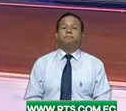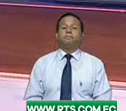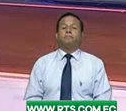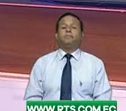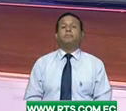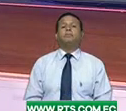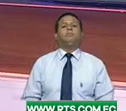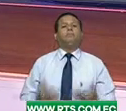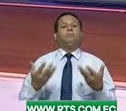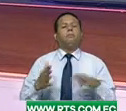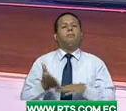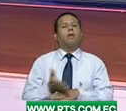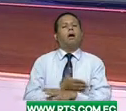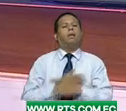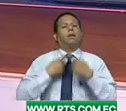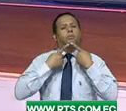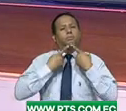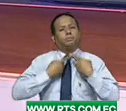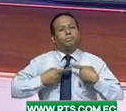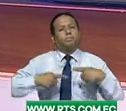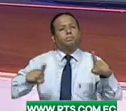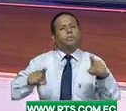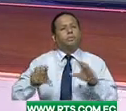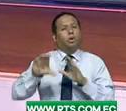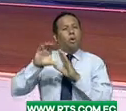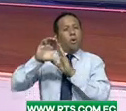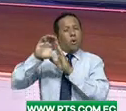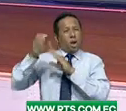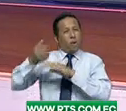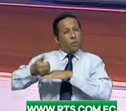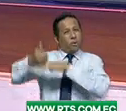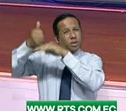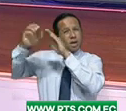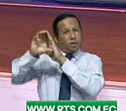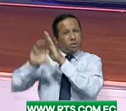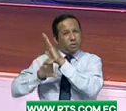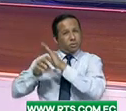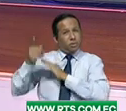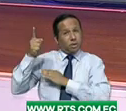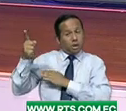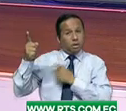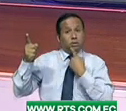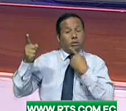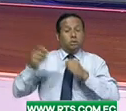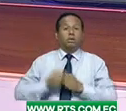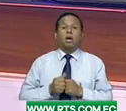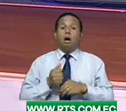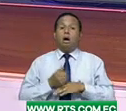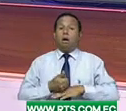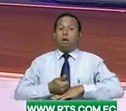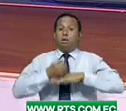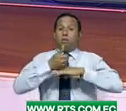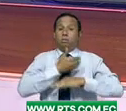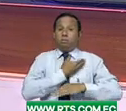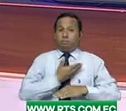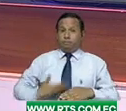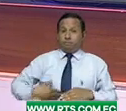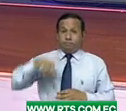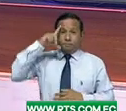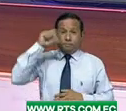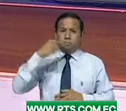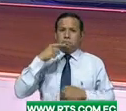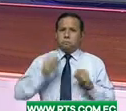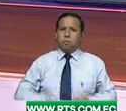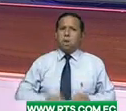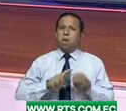Tras una resolución de la Corte Constitucional, el presidente Guillermo Lasso podrá enviar a la Asamblea una reforma parcial a la